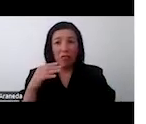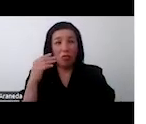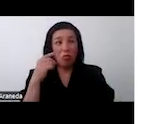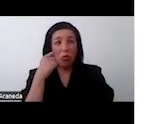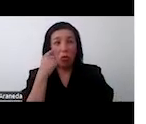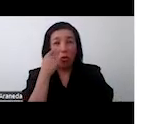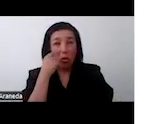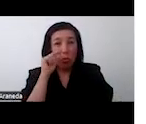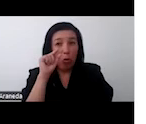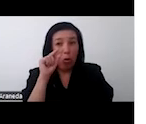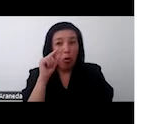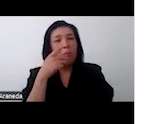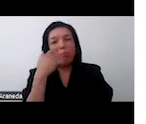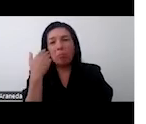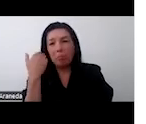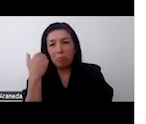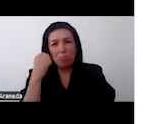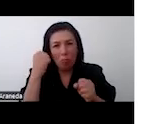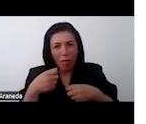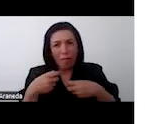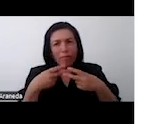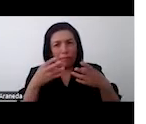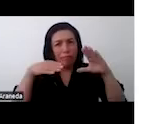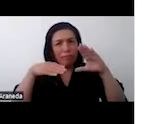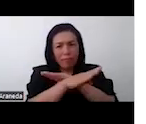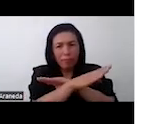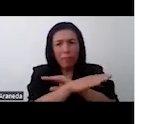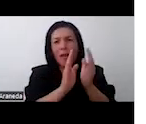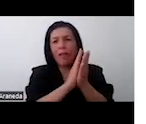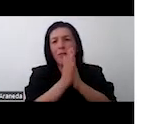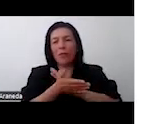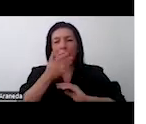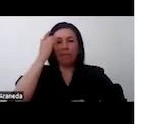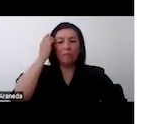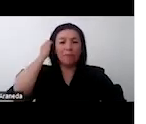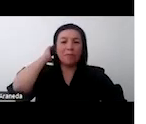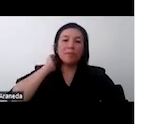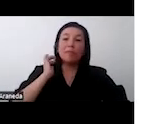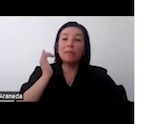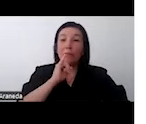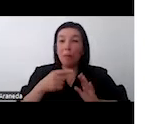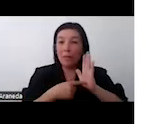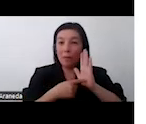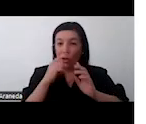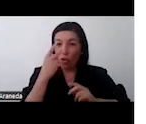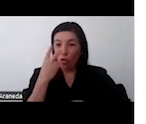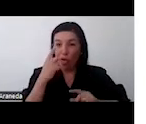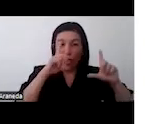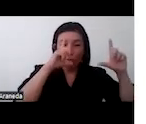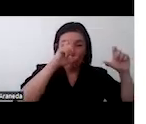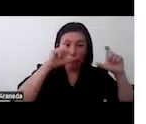temática científica y natural. ¿Mm? Entonces, bueno, aquí les presento las dos láminas que tenemos.